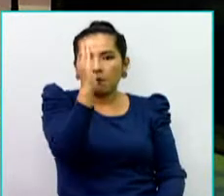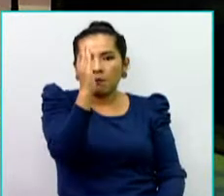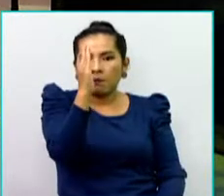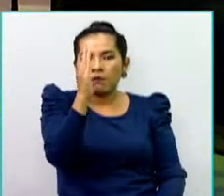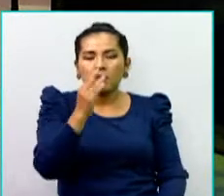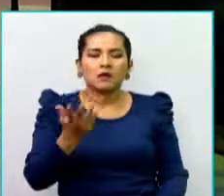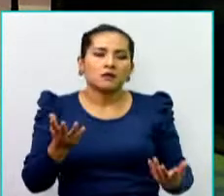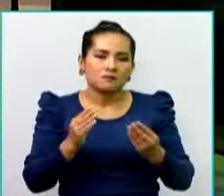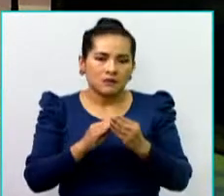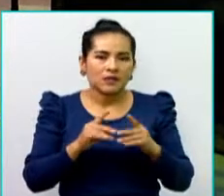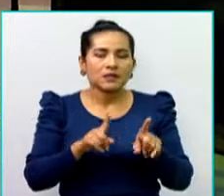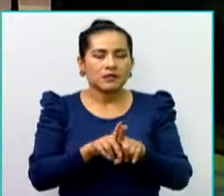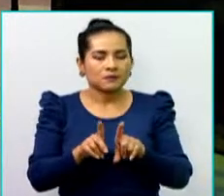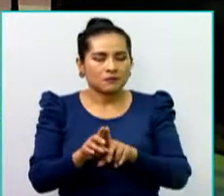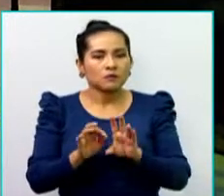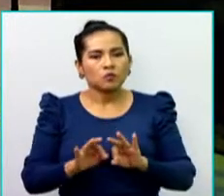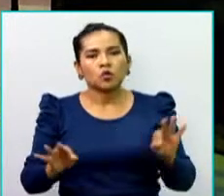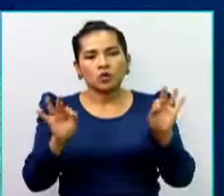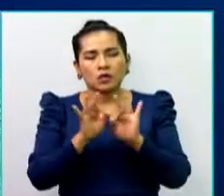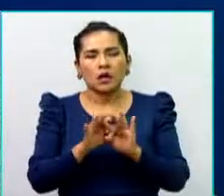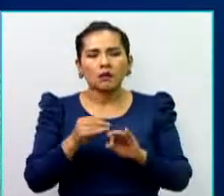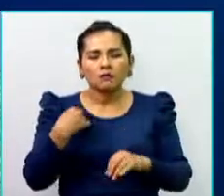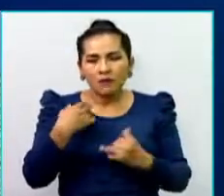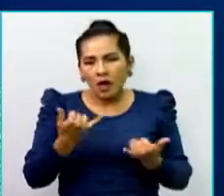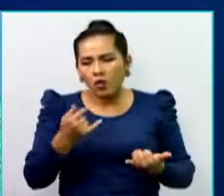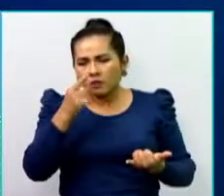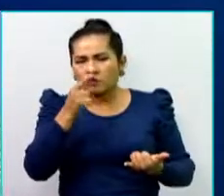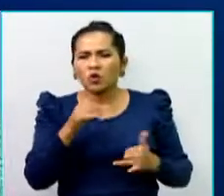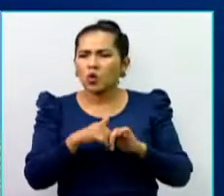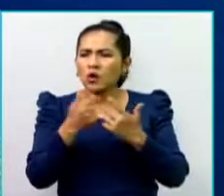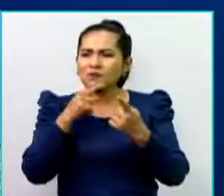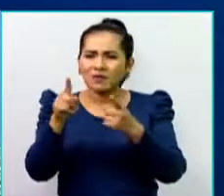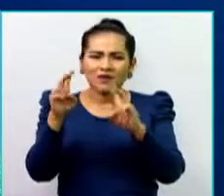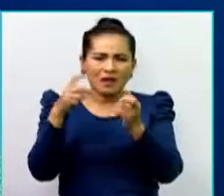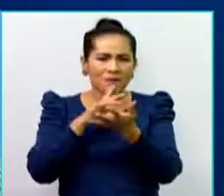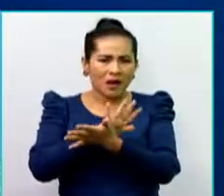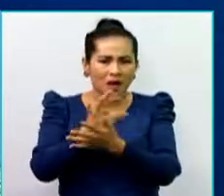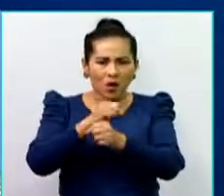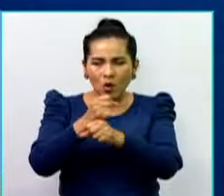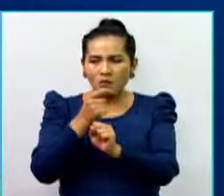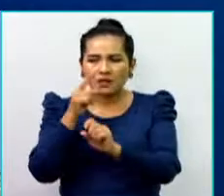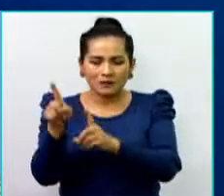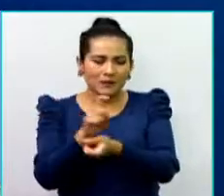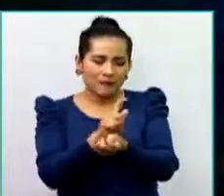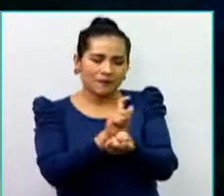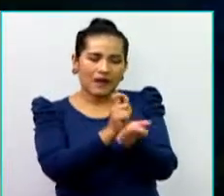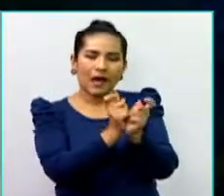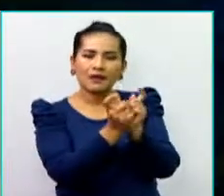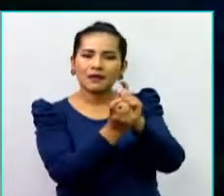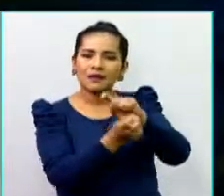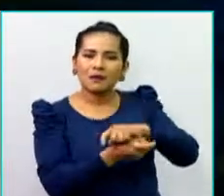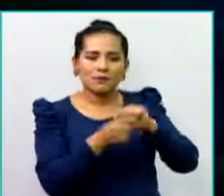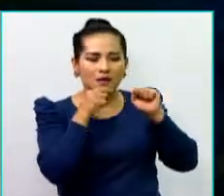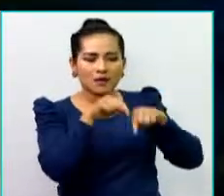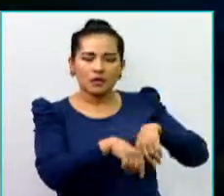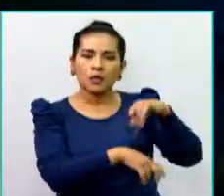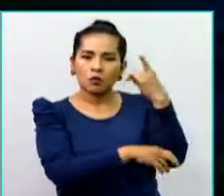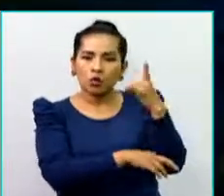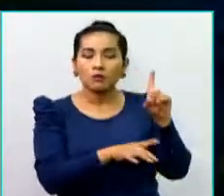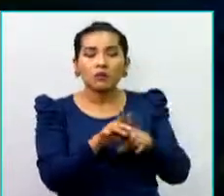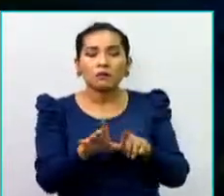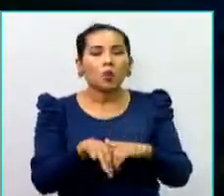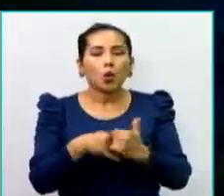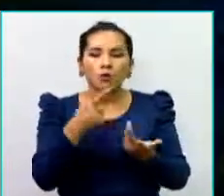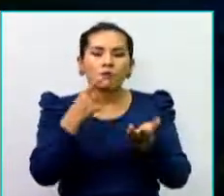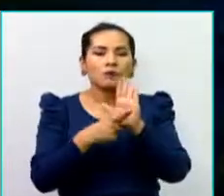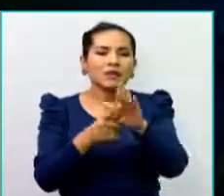mucha curiosidad, ¿cómo habrá sido esto de volverlo boliviano? ¿Cómo habrá sido esto de hacer la presentación en el Teatro Municipal?